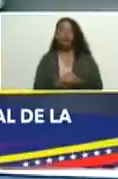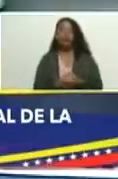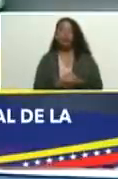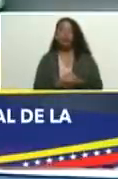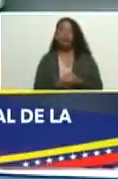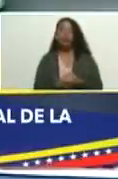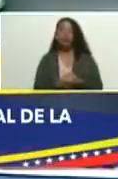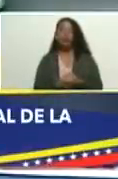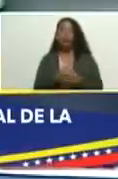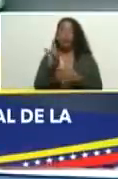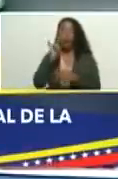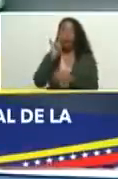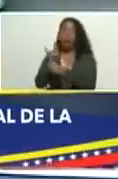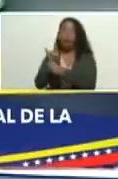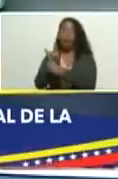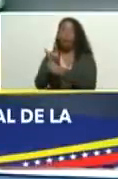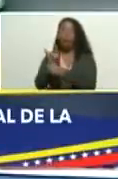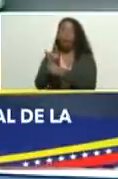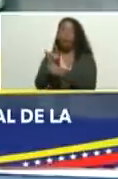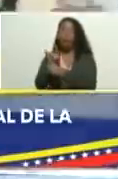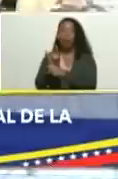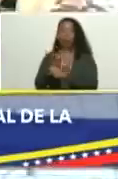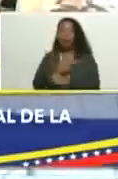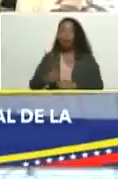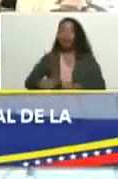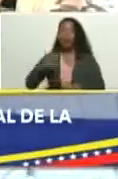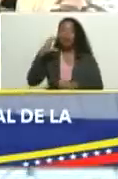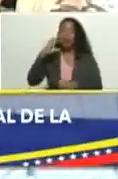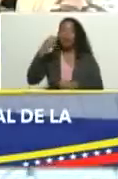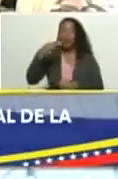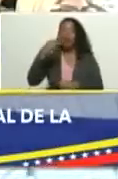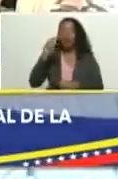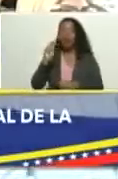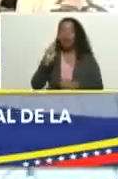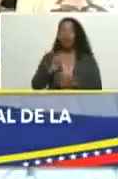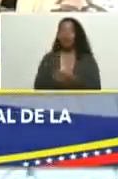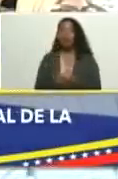Lo están engañando, presidente. El CPT de tal sitio